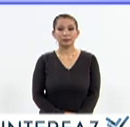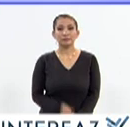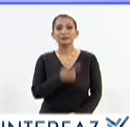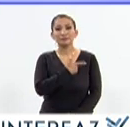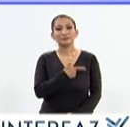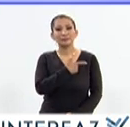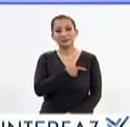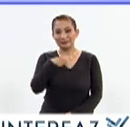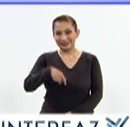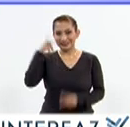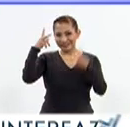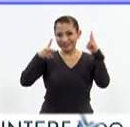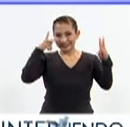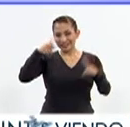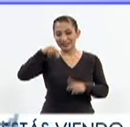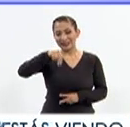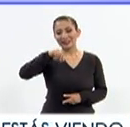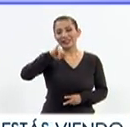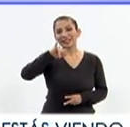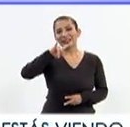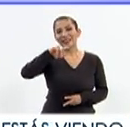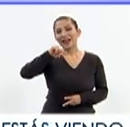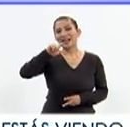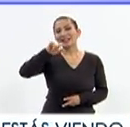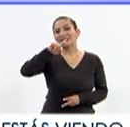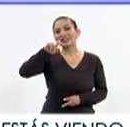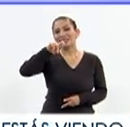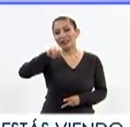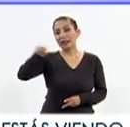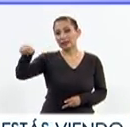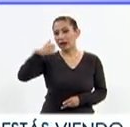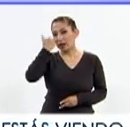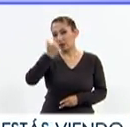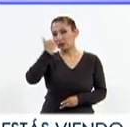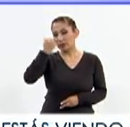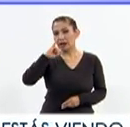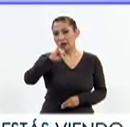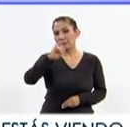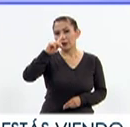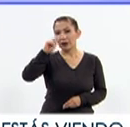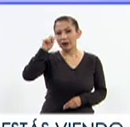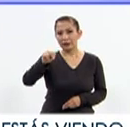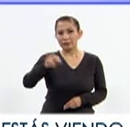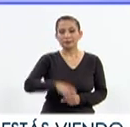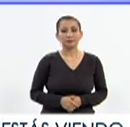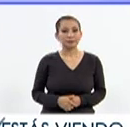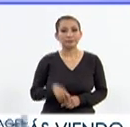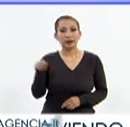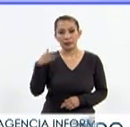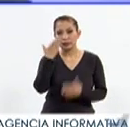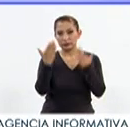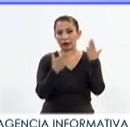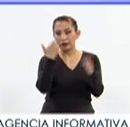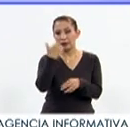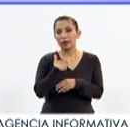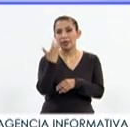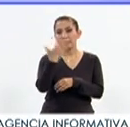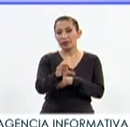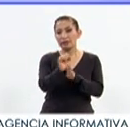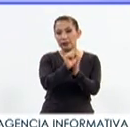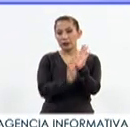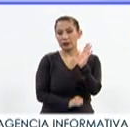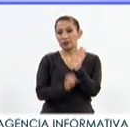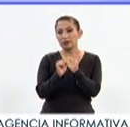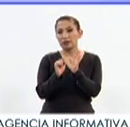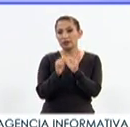Qué gusto tener en el estudio a Nidia Lisset Carrasco Martínez. Ella es estudiante del Instituto Politécnico Nacional, estudia el 10º semestre